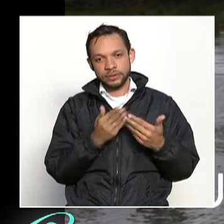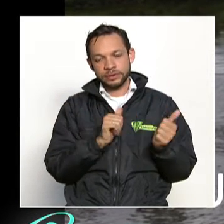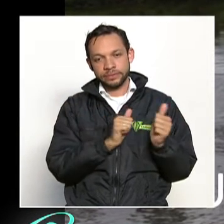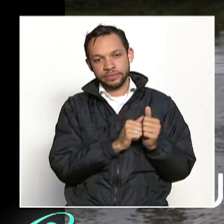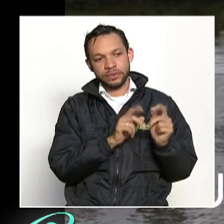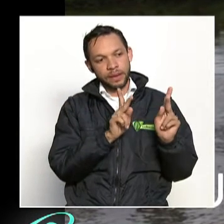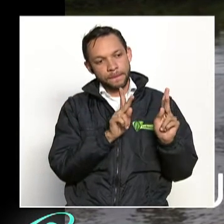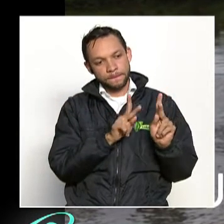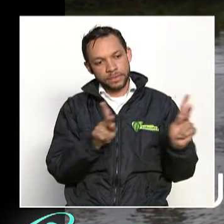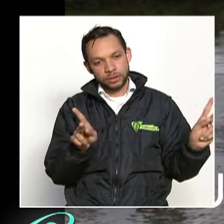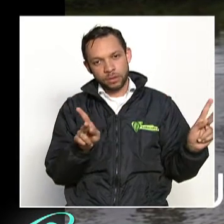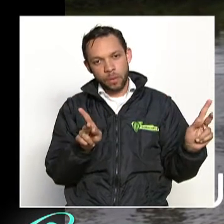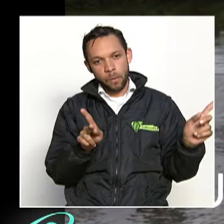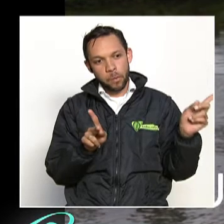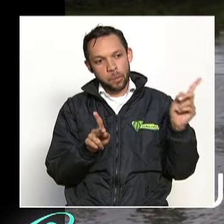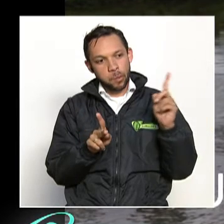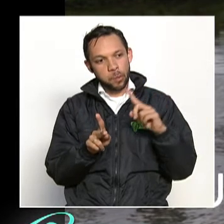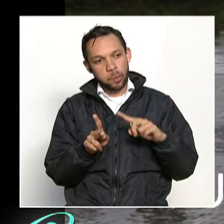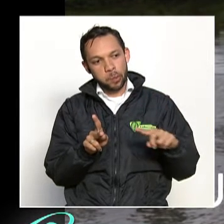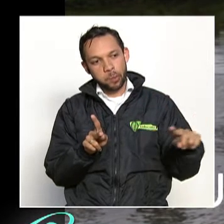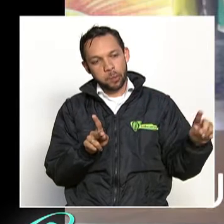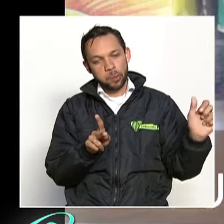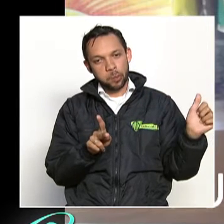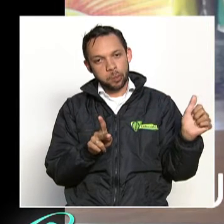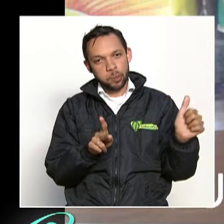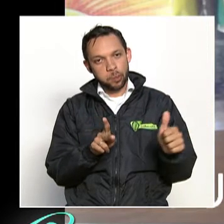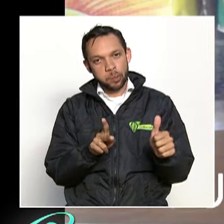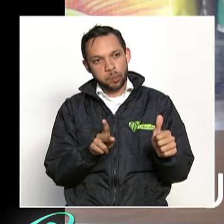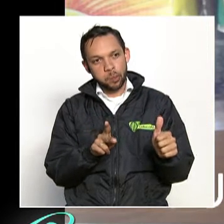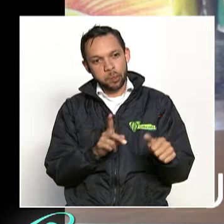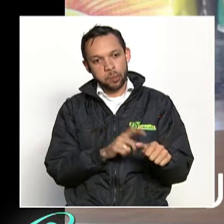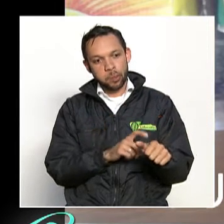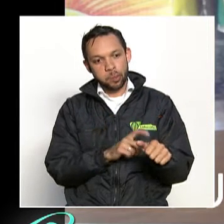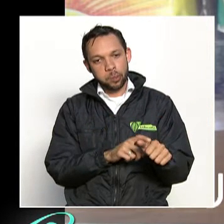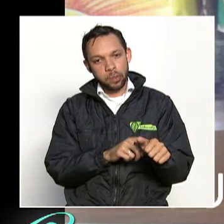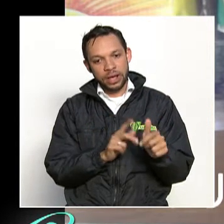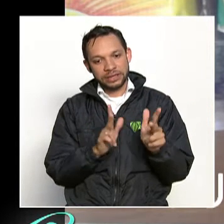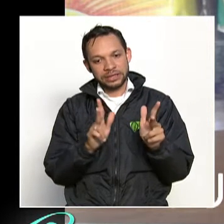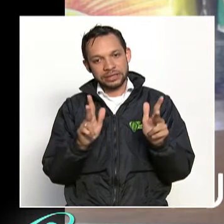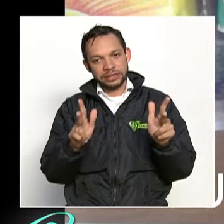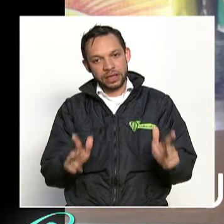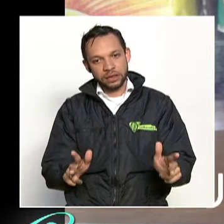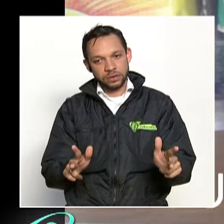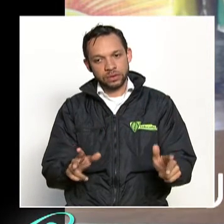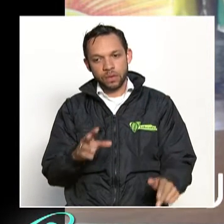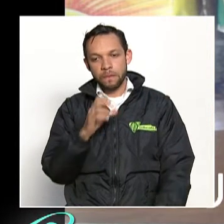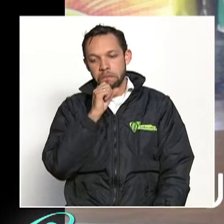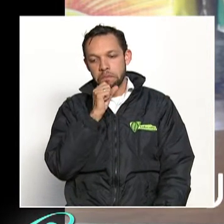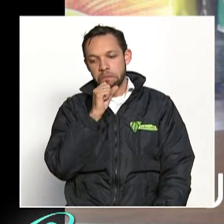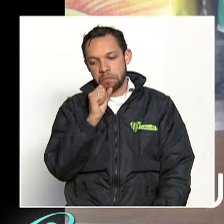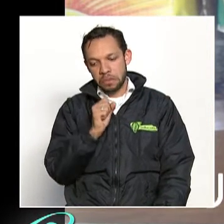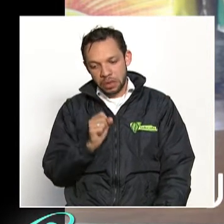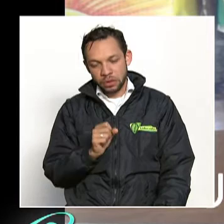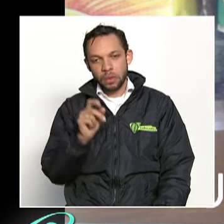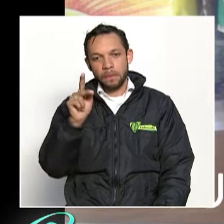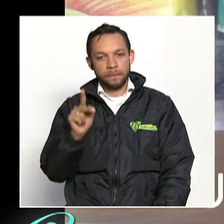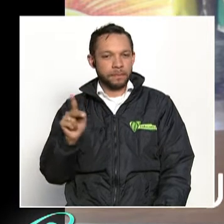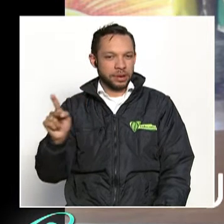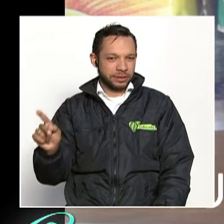muchas personas se van allí a tener un tiempo de descanso. Adultos mayores o personas que